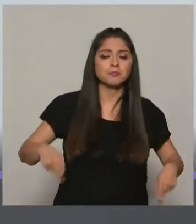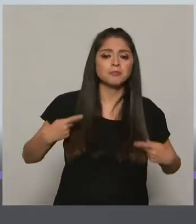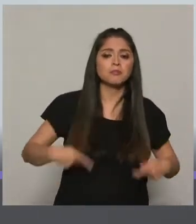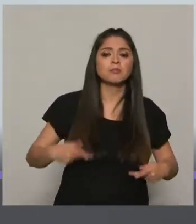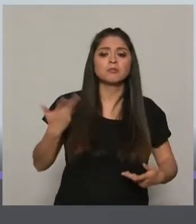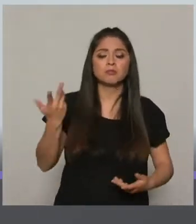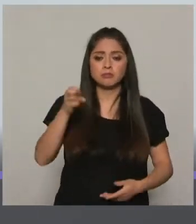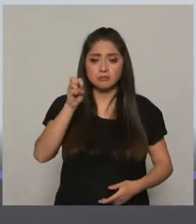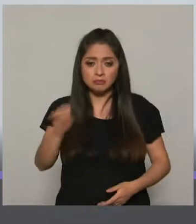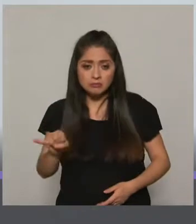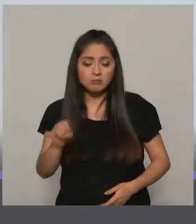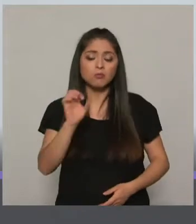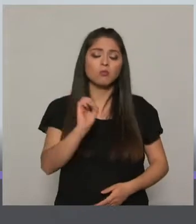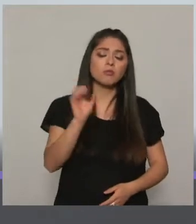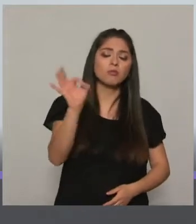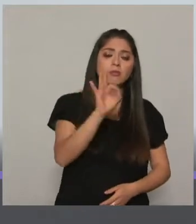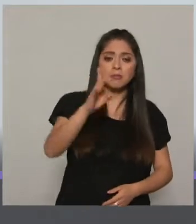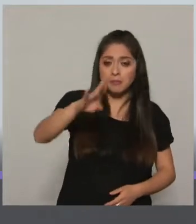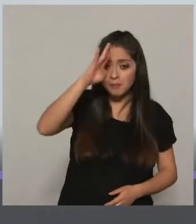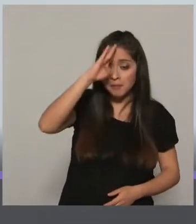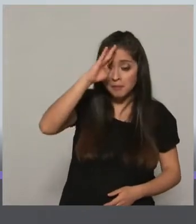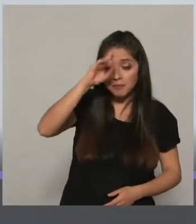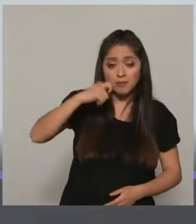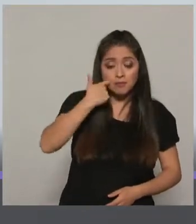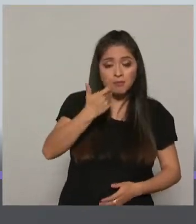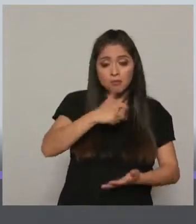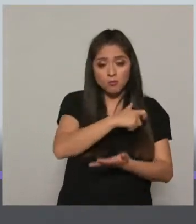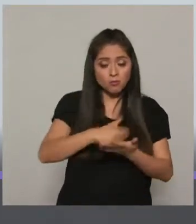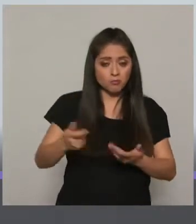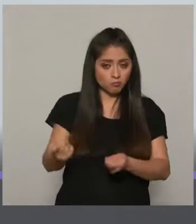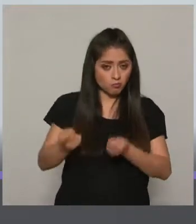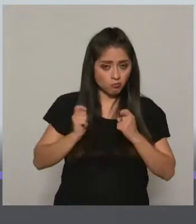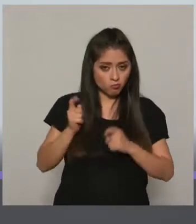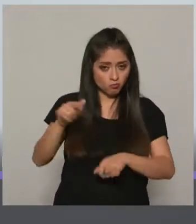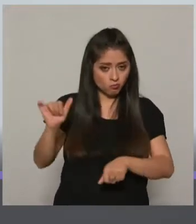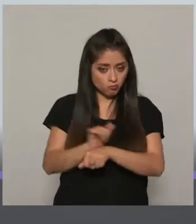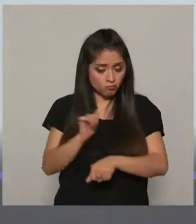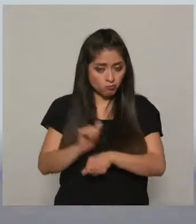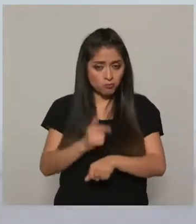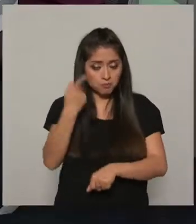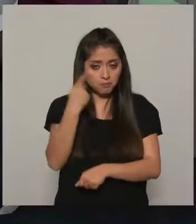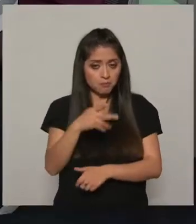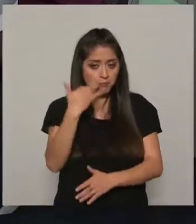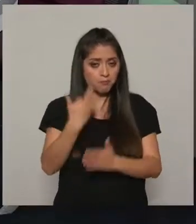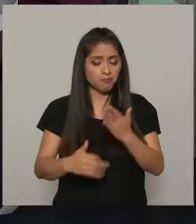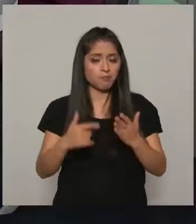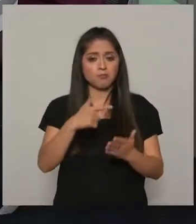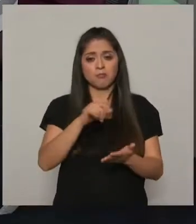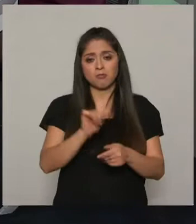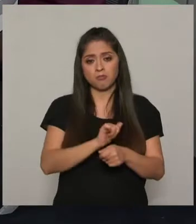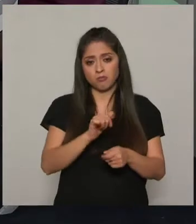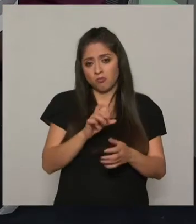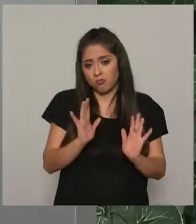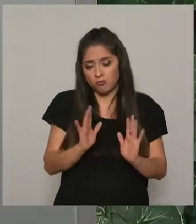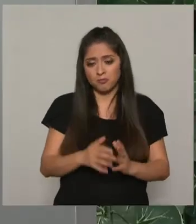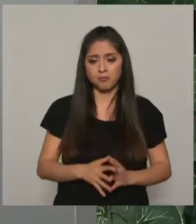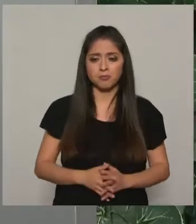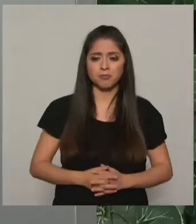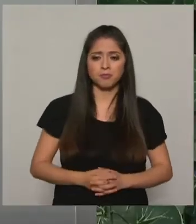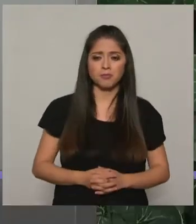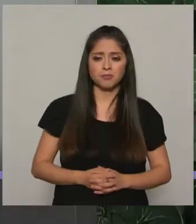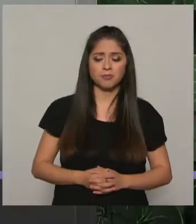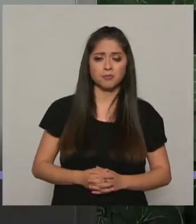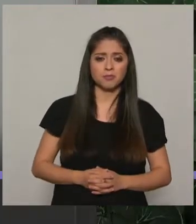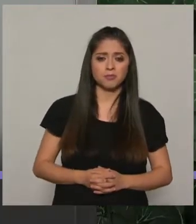pues a favor o que estén pensando en adquirir una motocicleta en lugar de un vehículo. Es importante eso y también recordarle que el uso